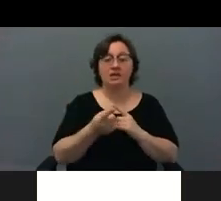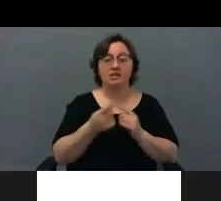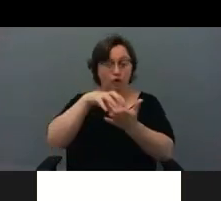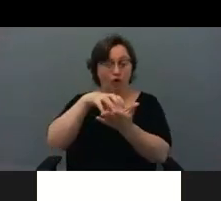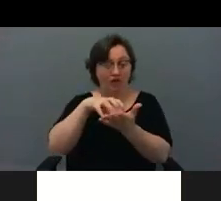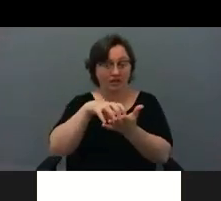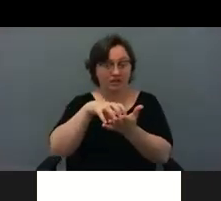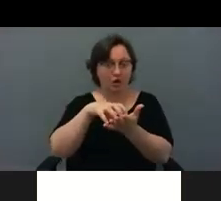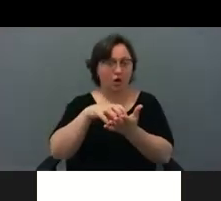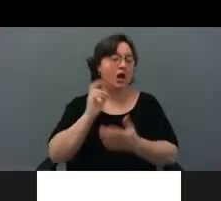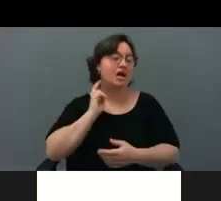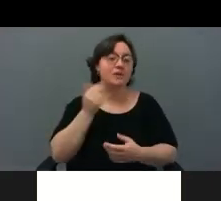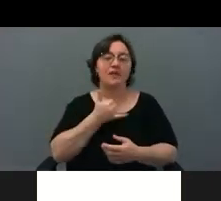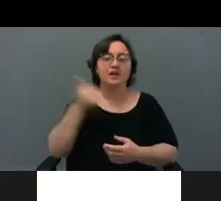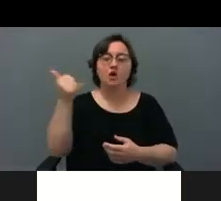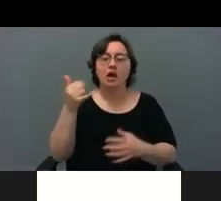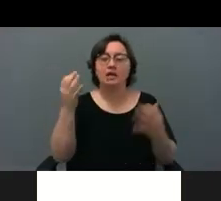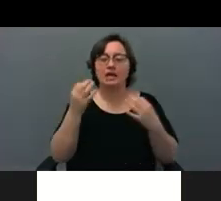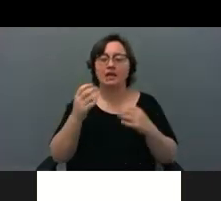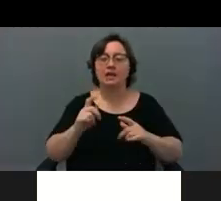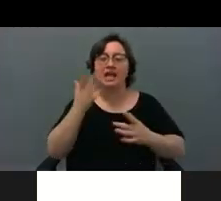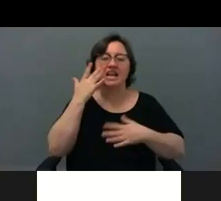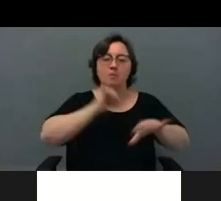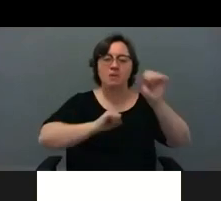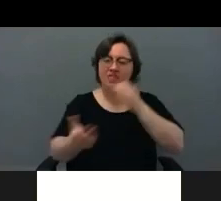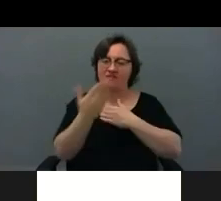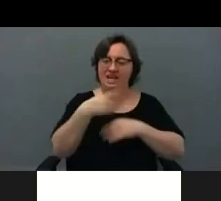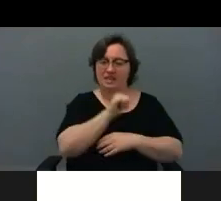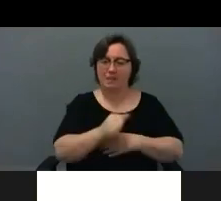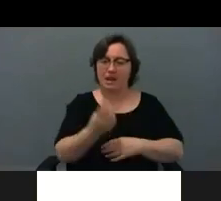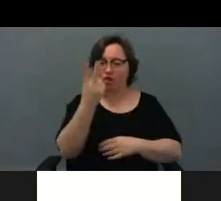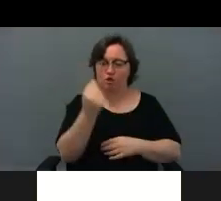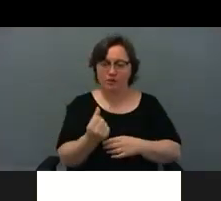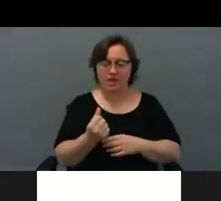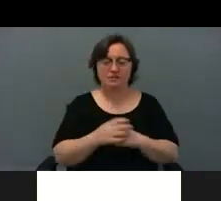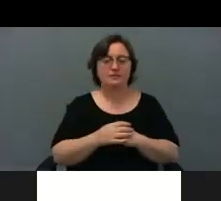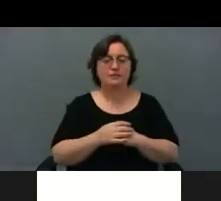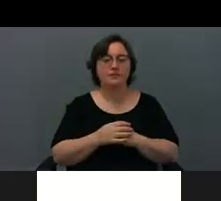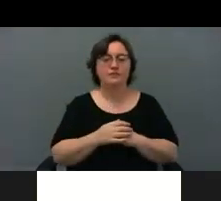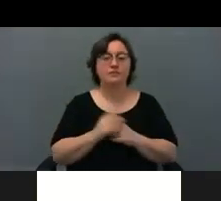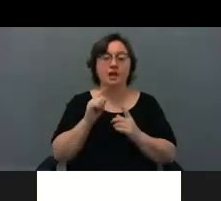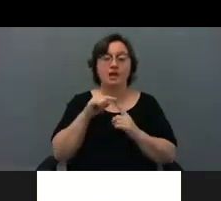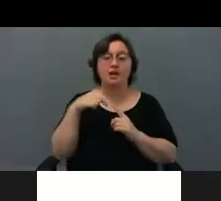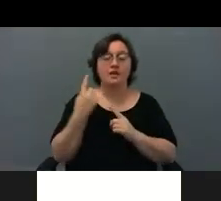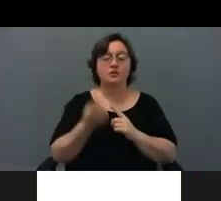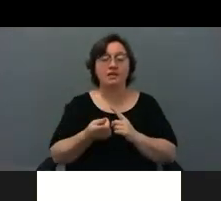centro, Aspace Rioja, nos hacen la limpieza 2 días a la semana. Y luego